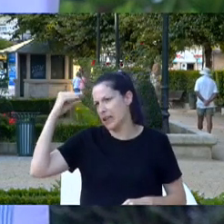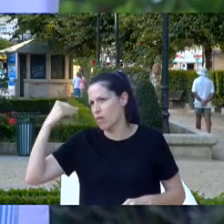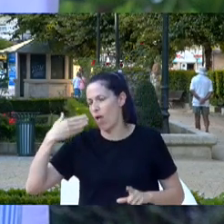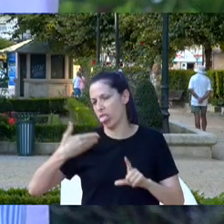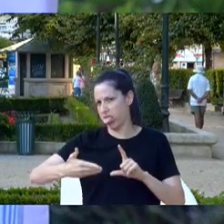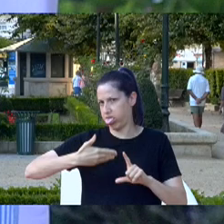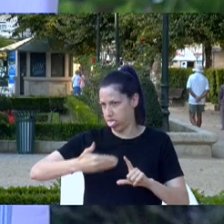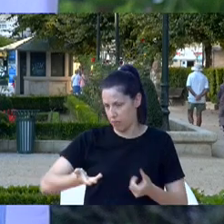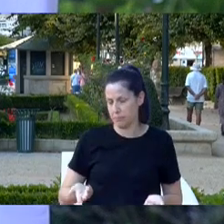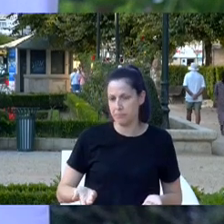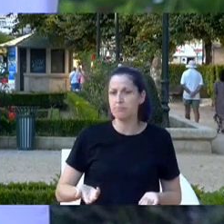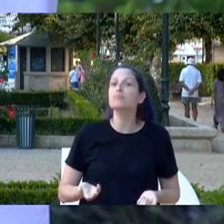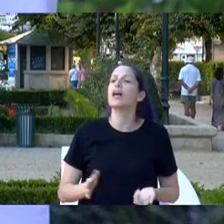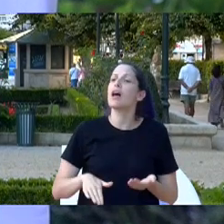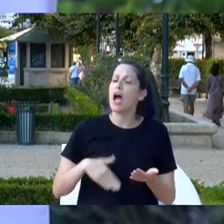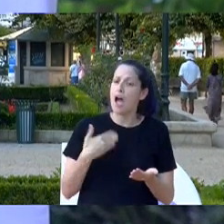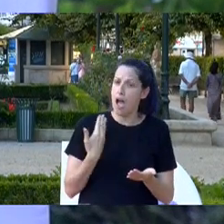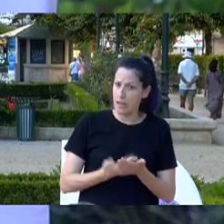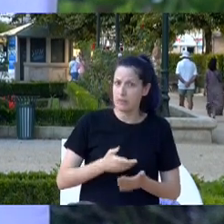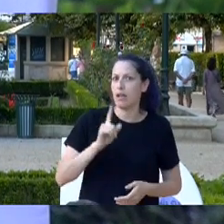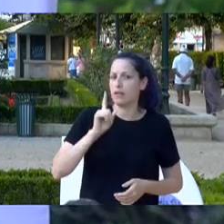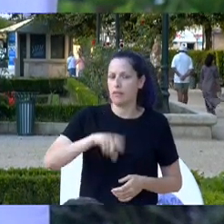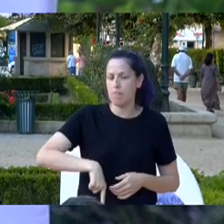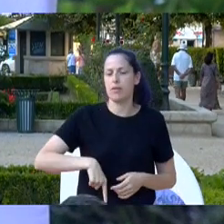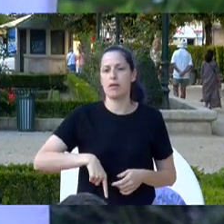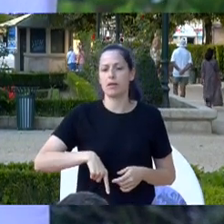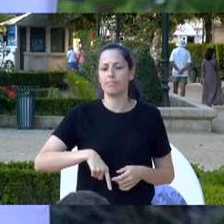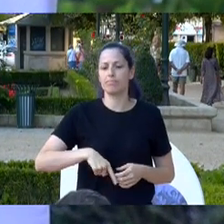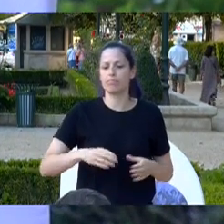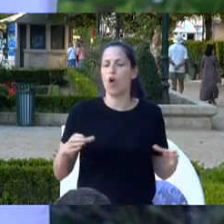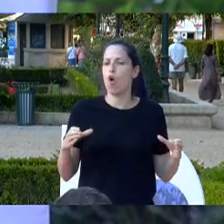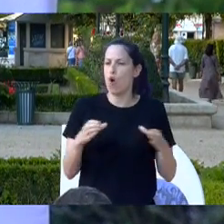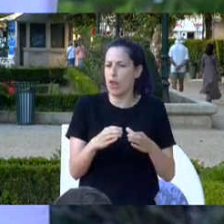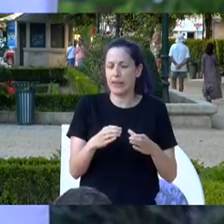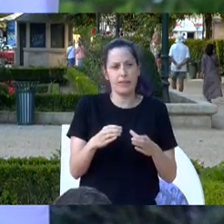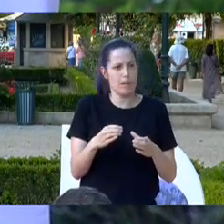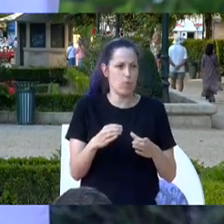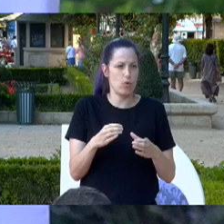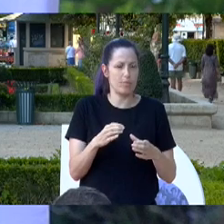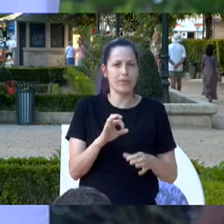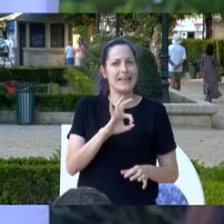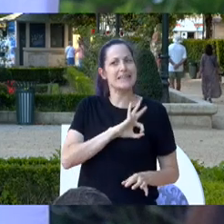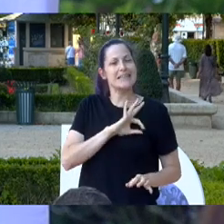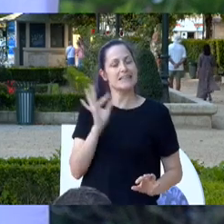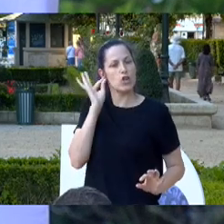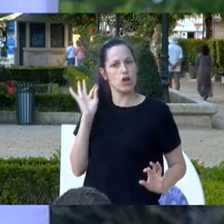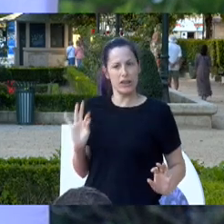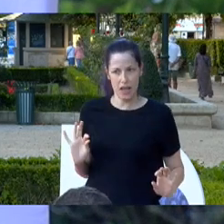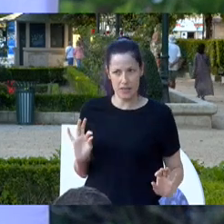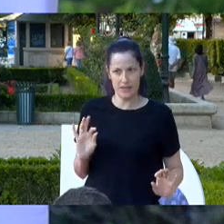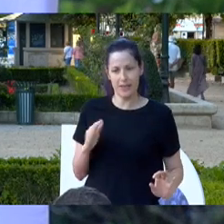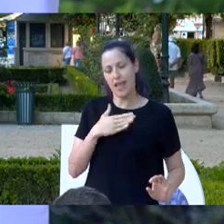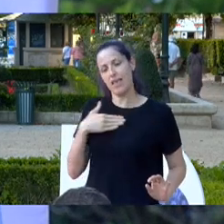Mesmo así, non faltaban tamén entre o colectivo de señoritas que preferían continuar